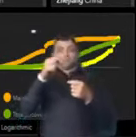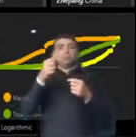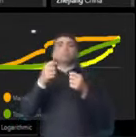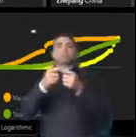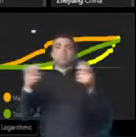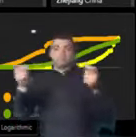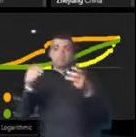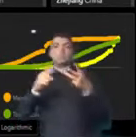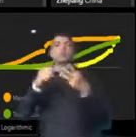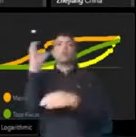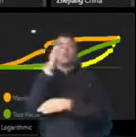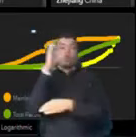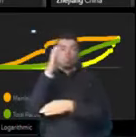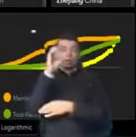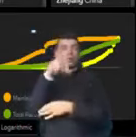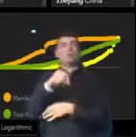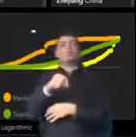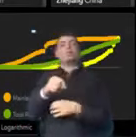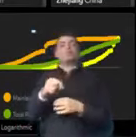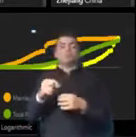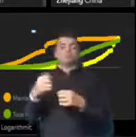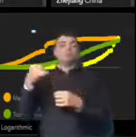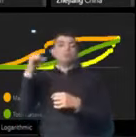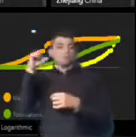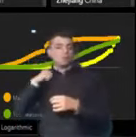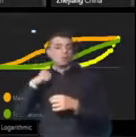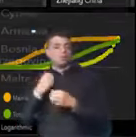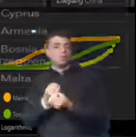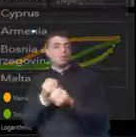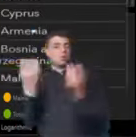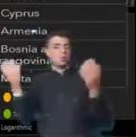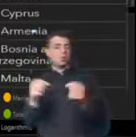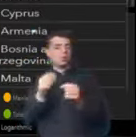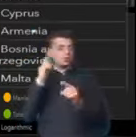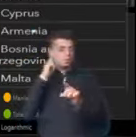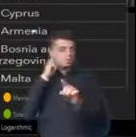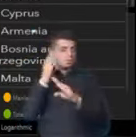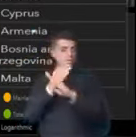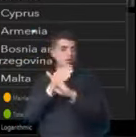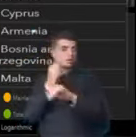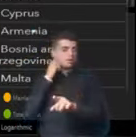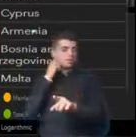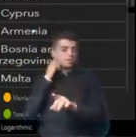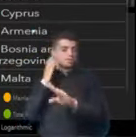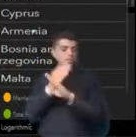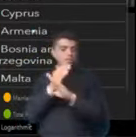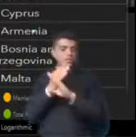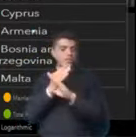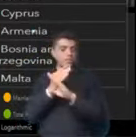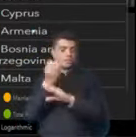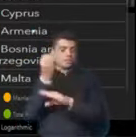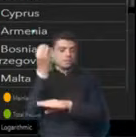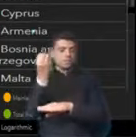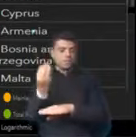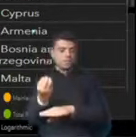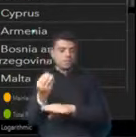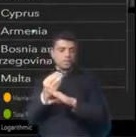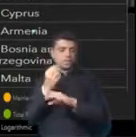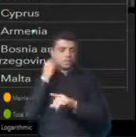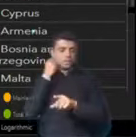en este momento. También podemos encontrar que en Ecuador hay 28 casos, Costa